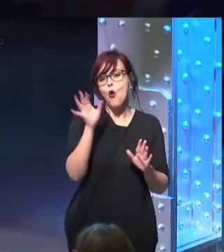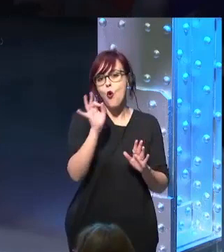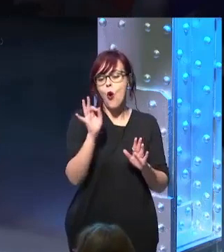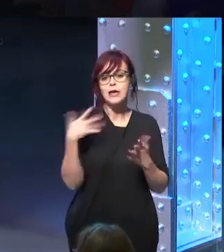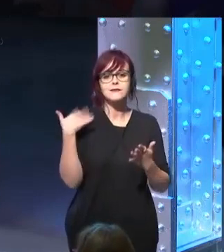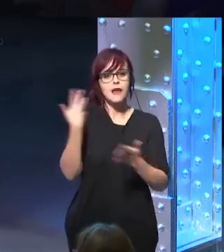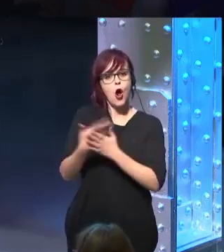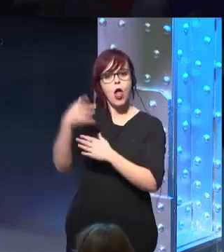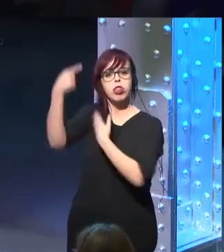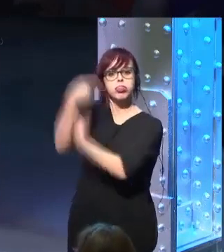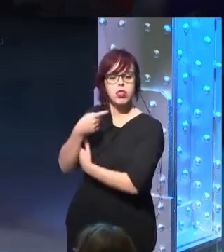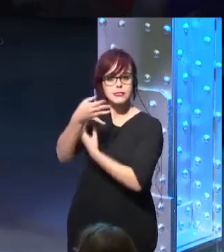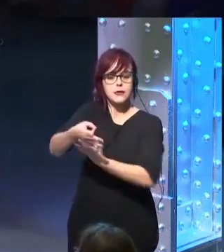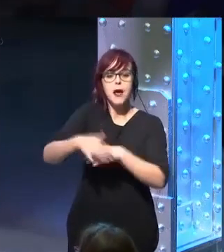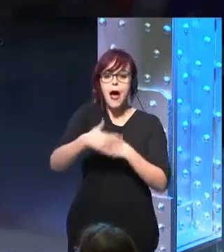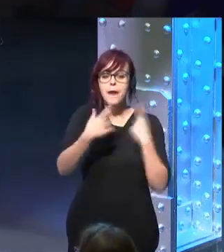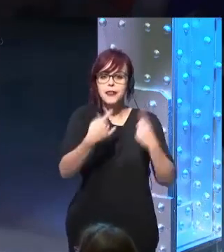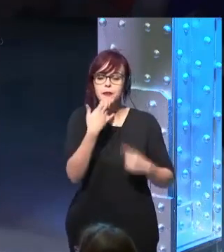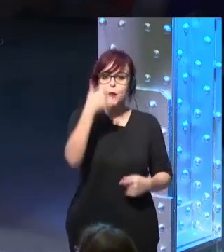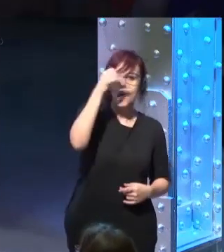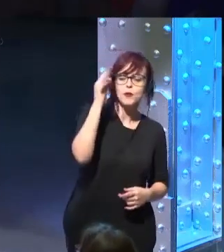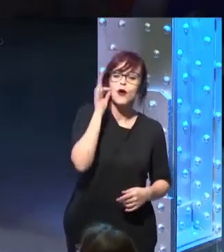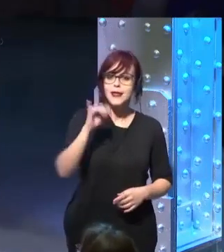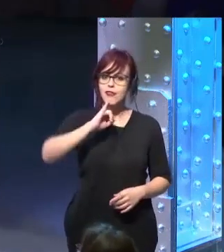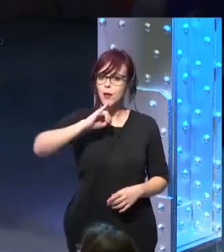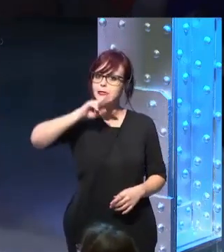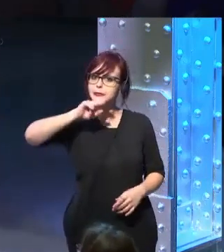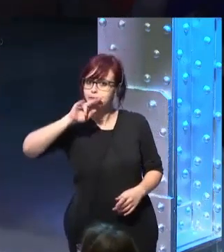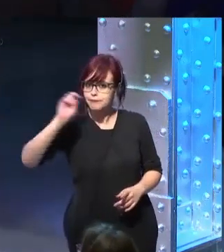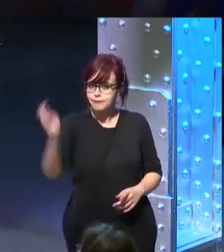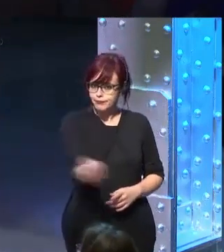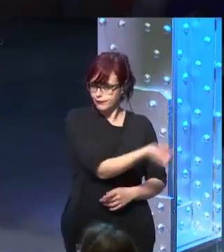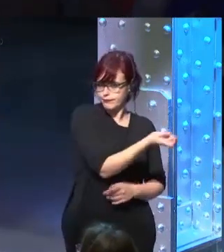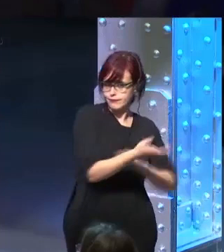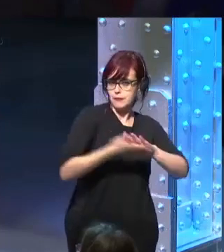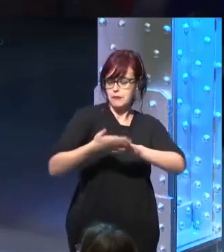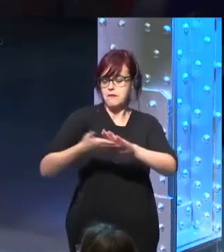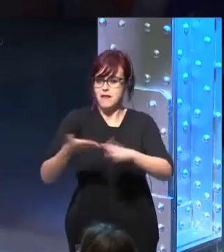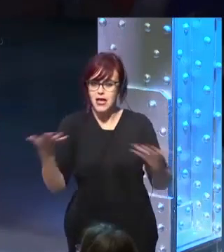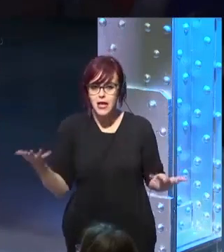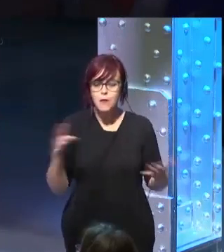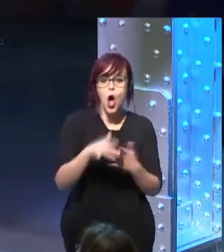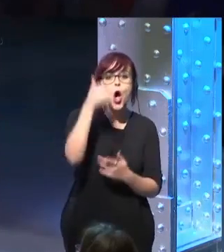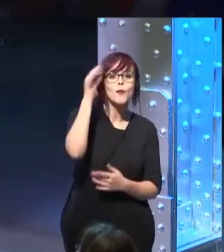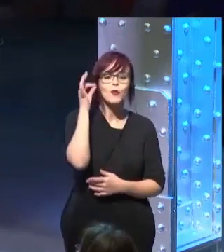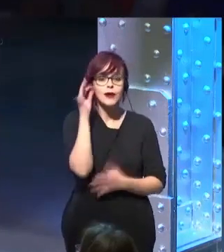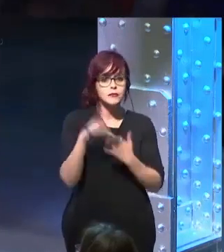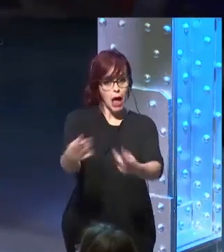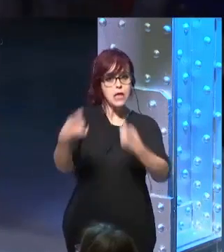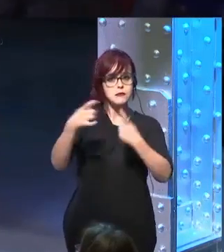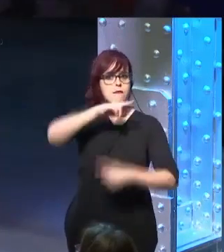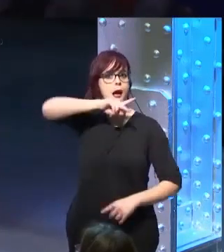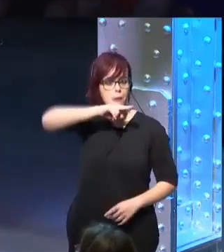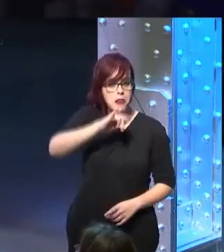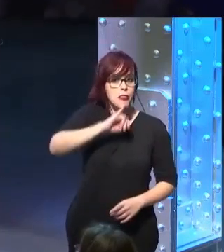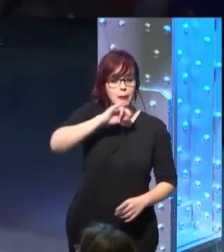regido. Muchas veces hablamos diferentes idiomas, tanto hombres como mujeres, y esto es porque a los hombres y a las mujeres se nos ha enseñado a